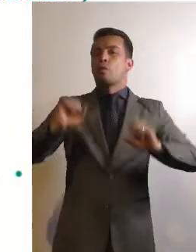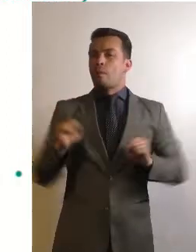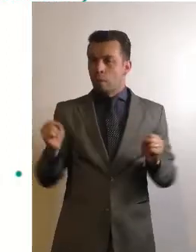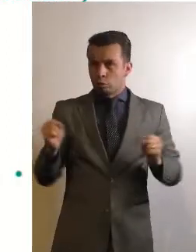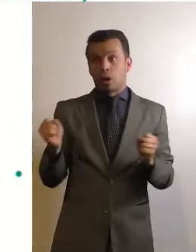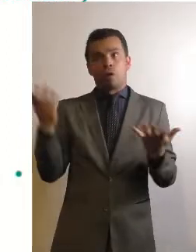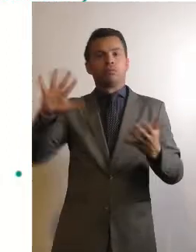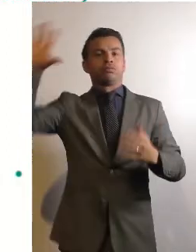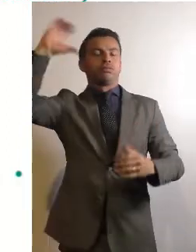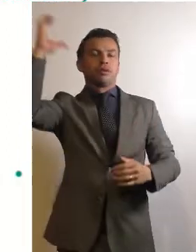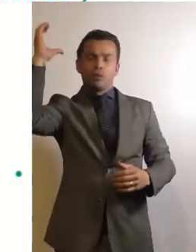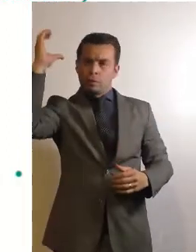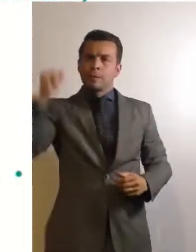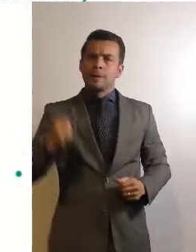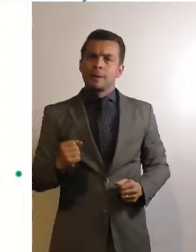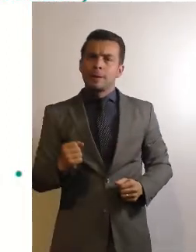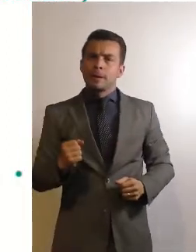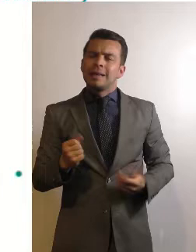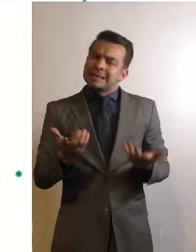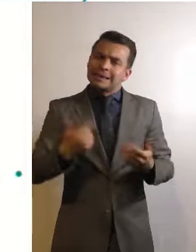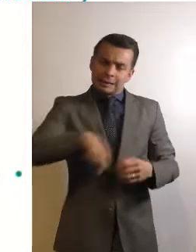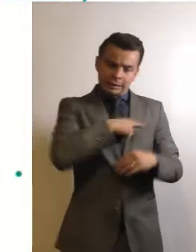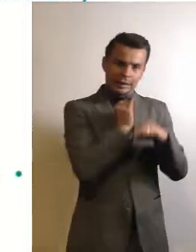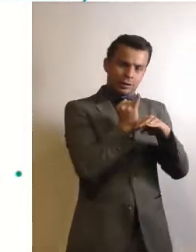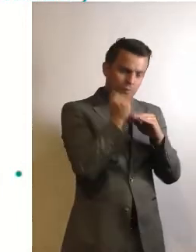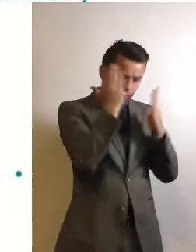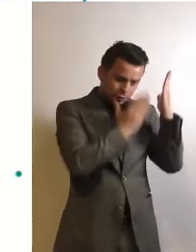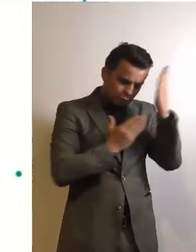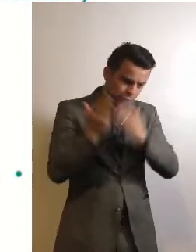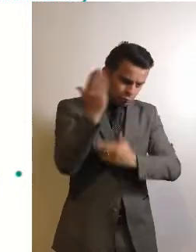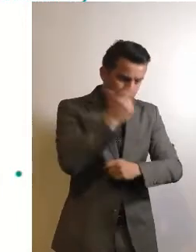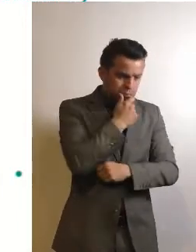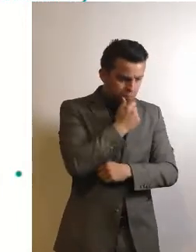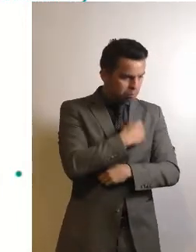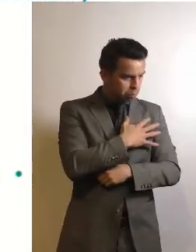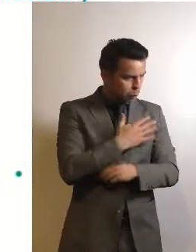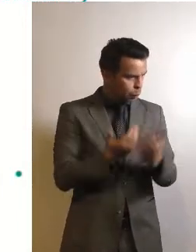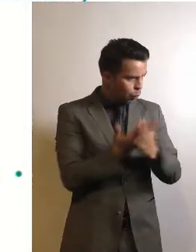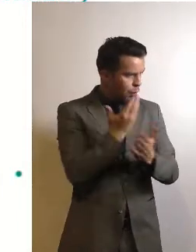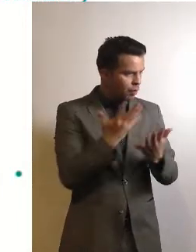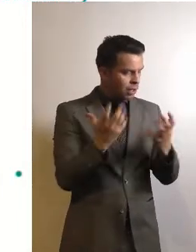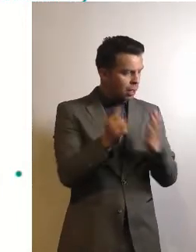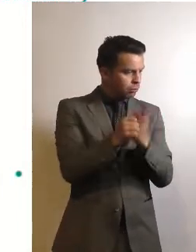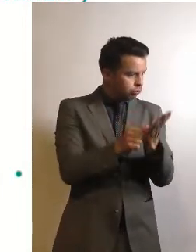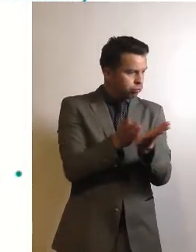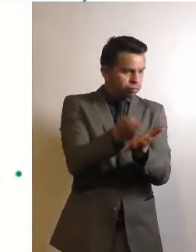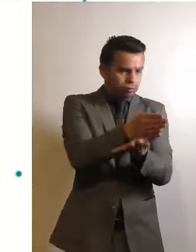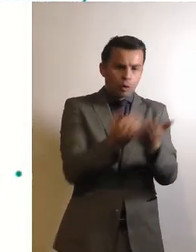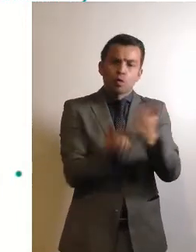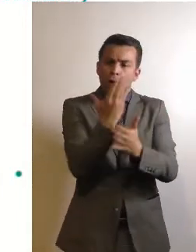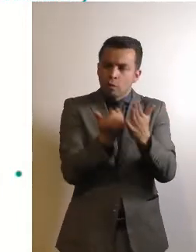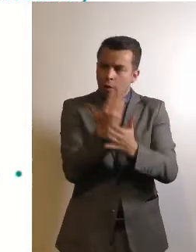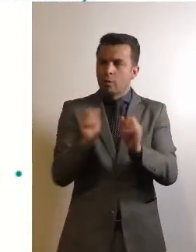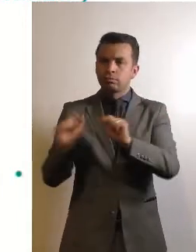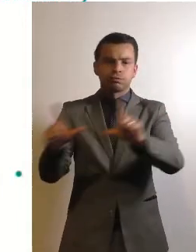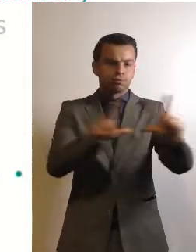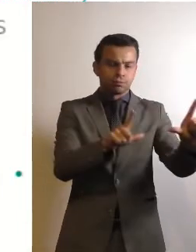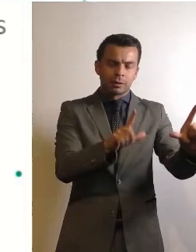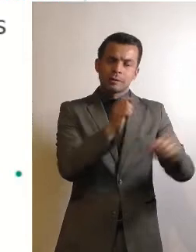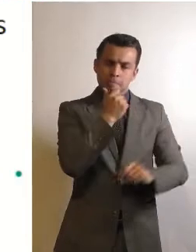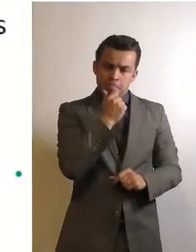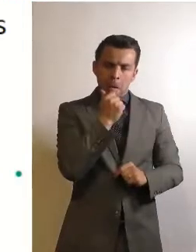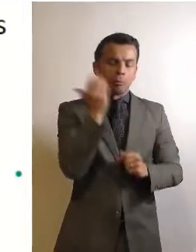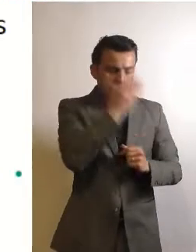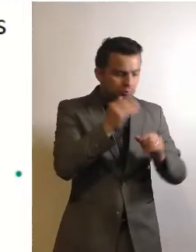venido evaluando esas oportunidades que tenemos de estructurar nuevos programas y así lo hemos venido realizando. Siguiente, por